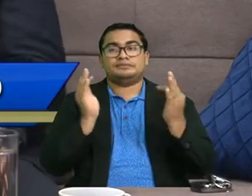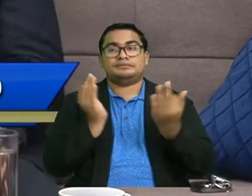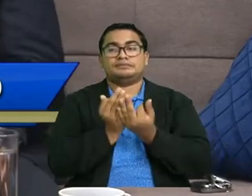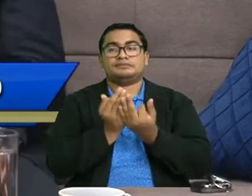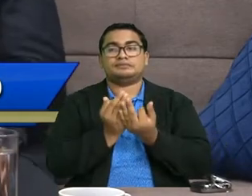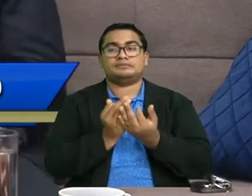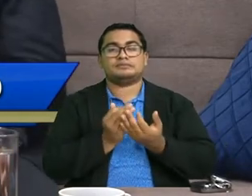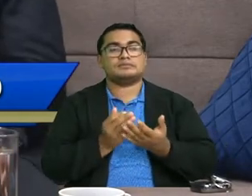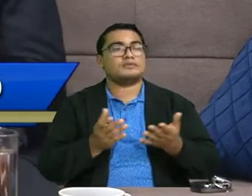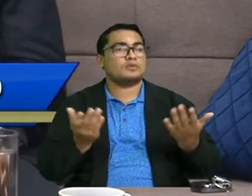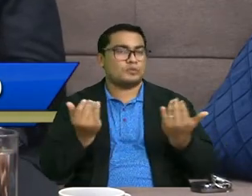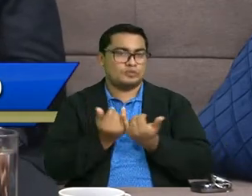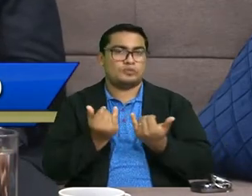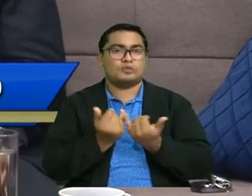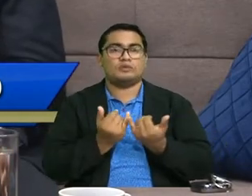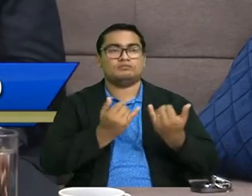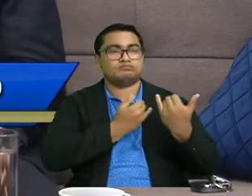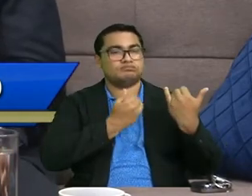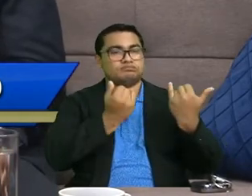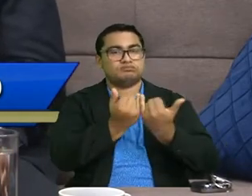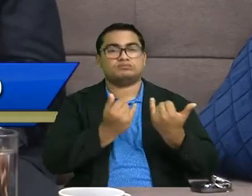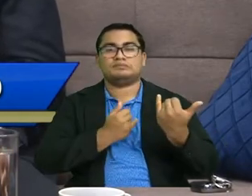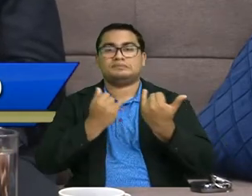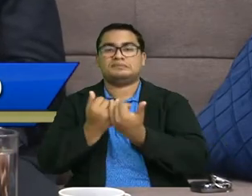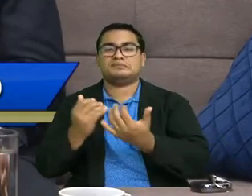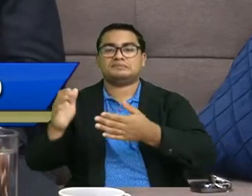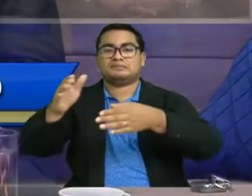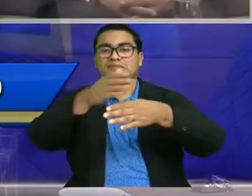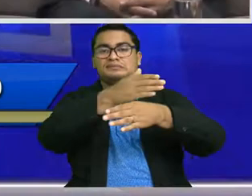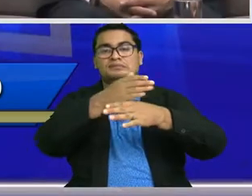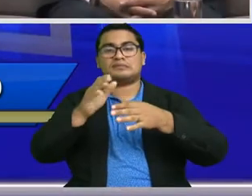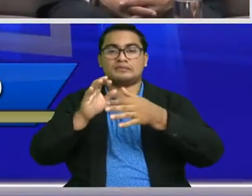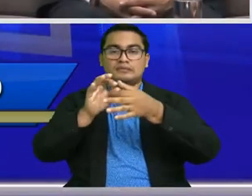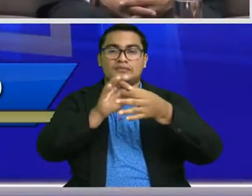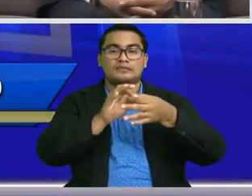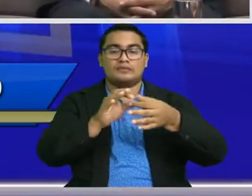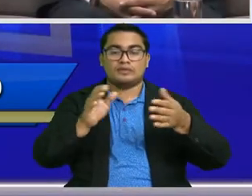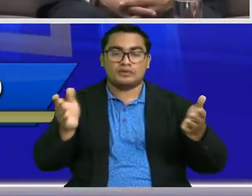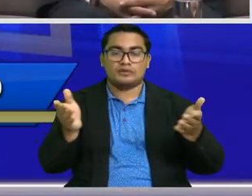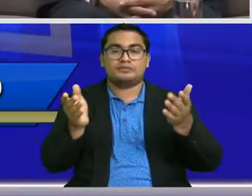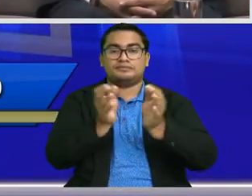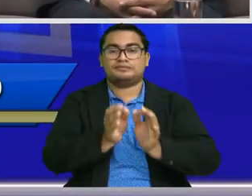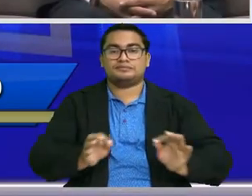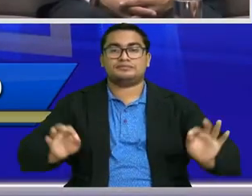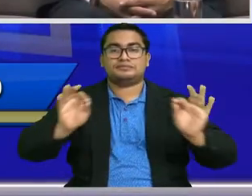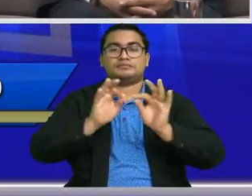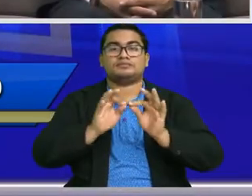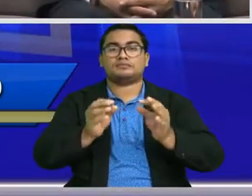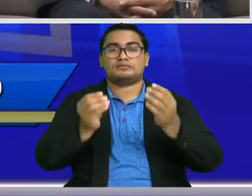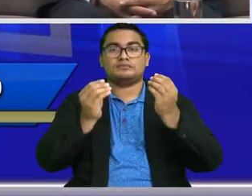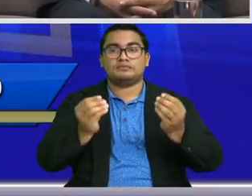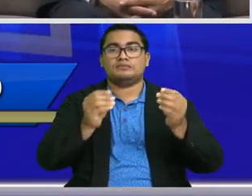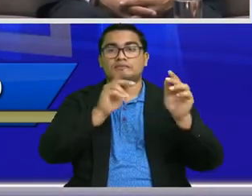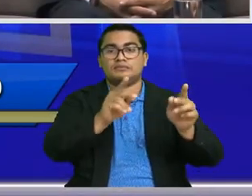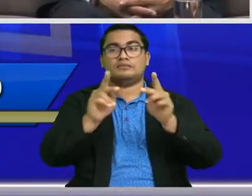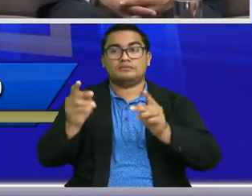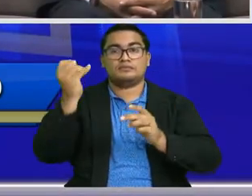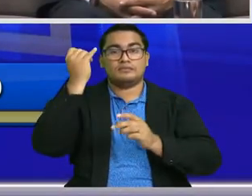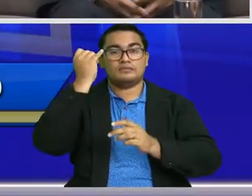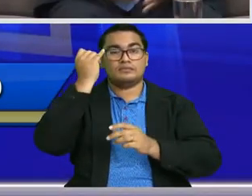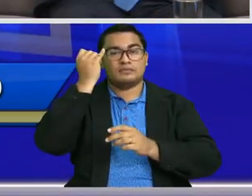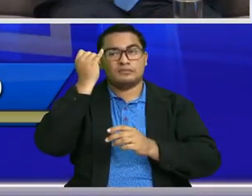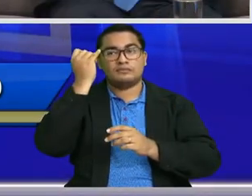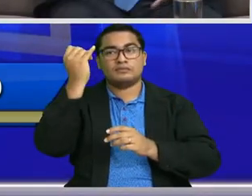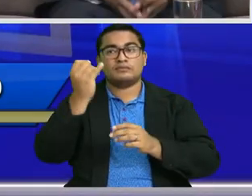con otras instituciones estaremos haciendo la presentación, el lanzamiento de un producto muy importante para los emprendedores, que es la guía del